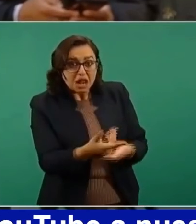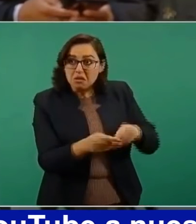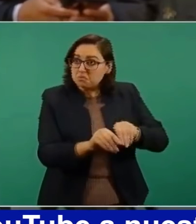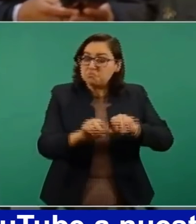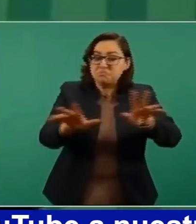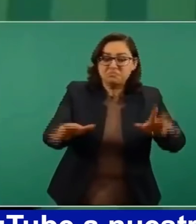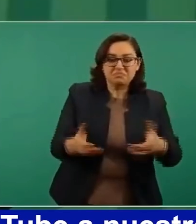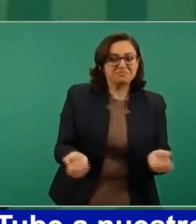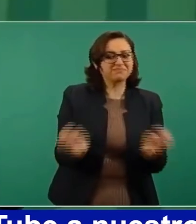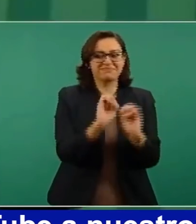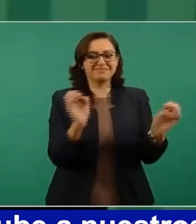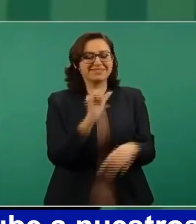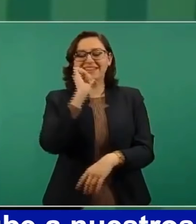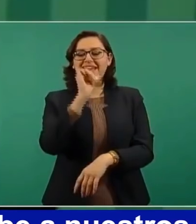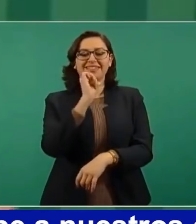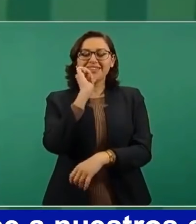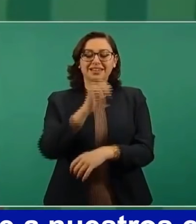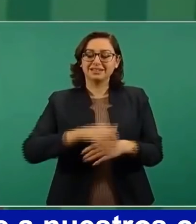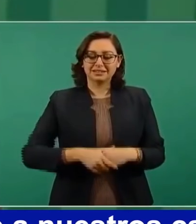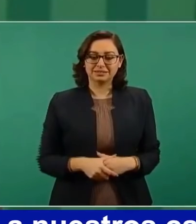en la televisión,